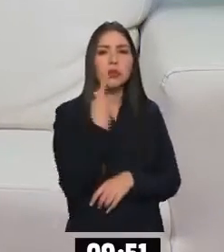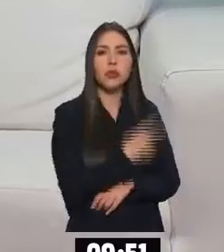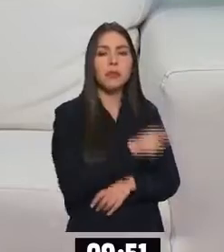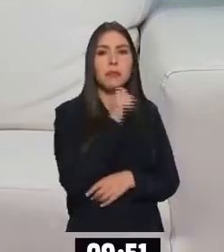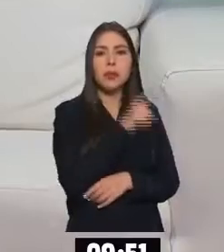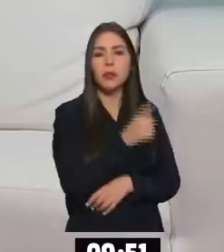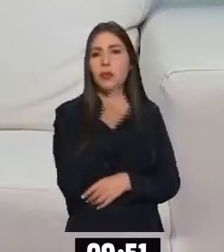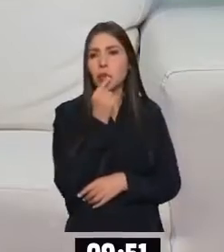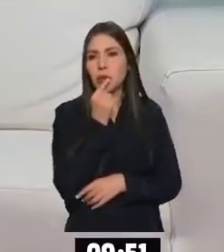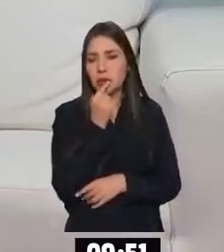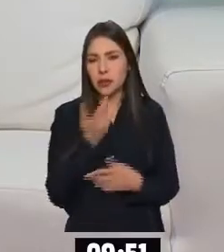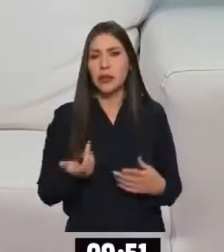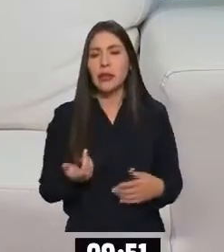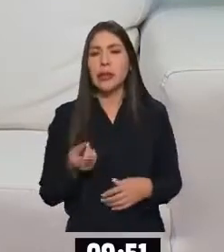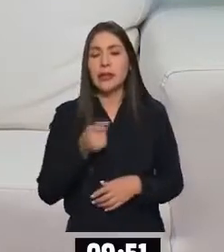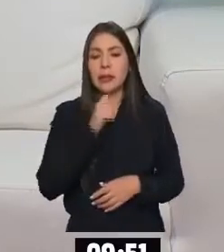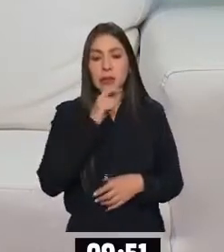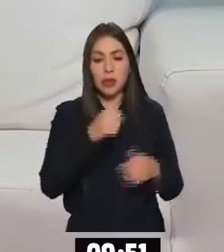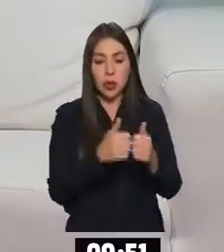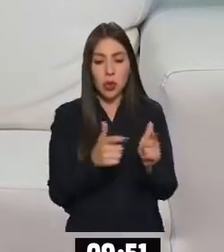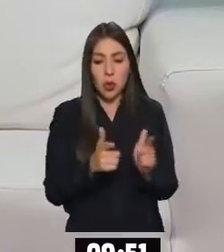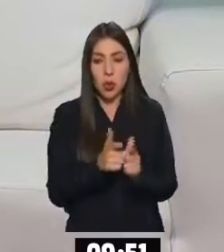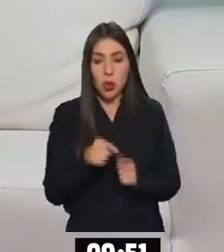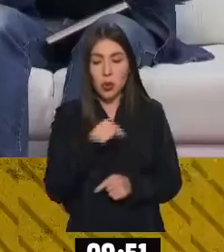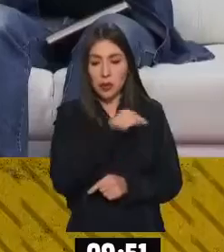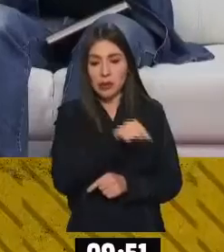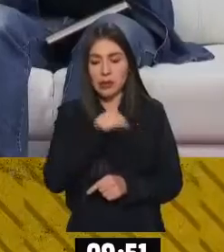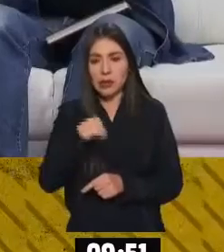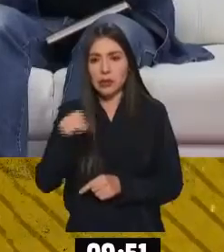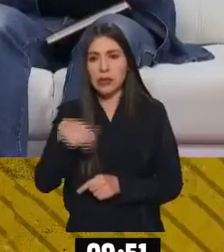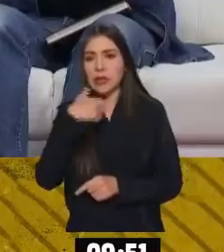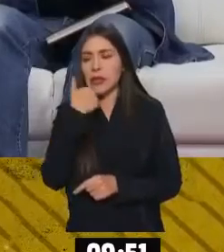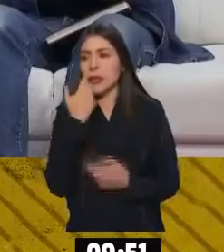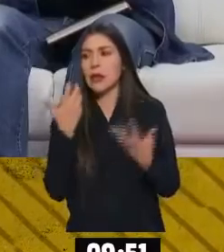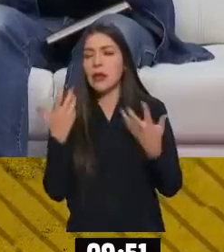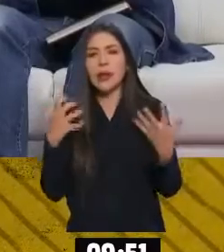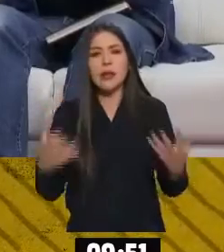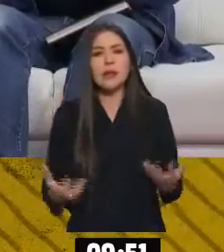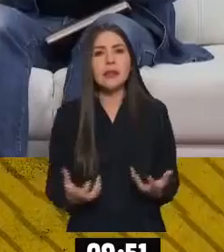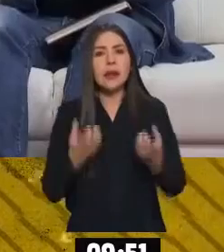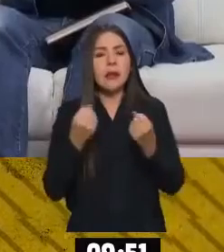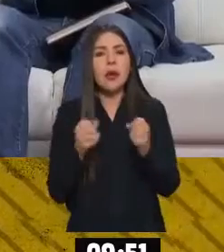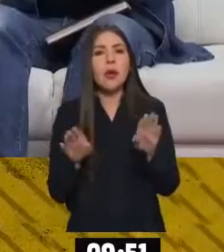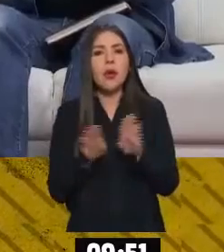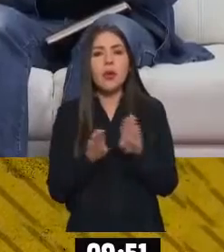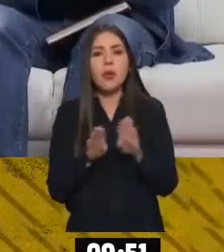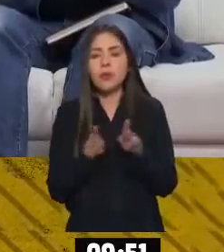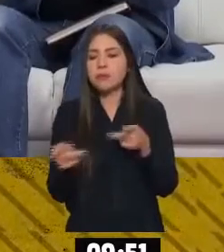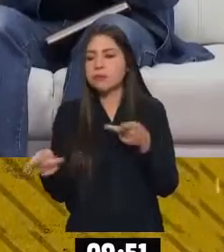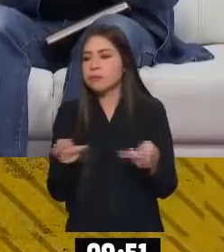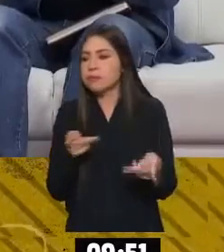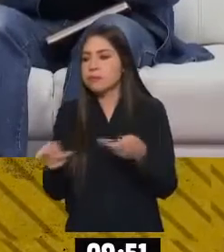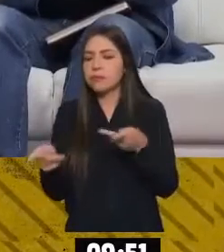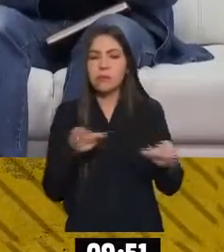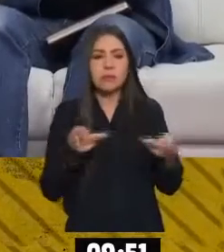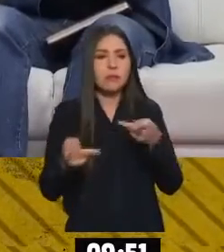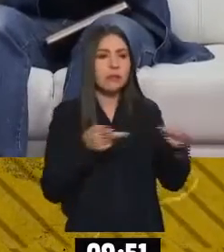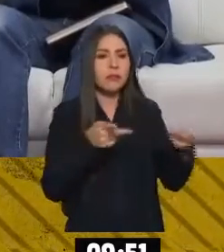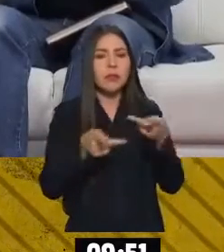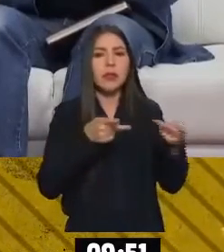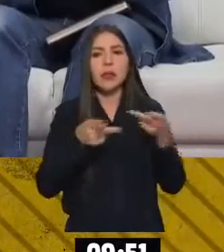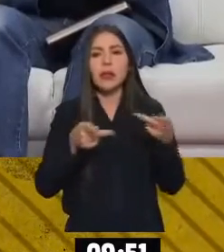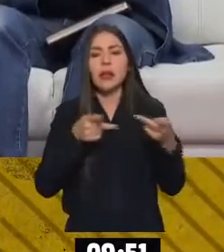que de alguna manera recuperan formas tradicionales de organización para oponerse a